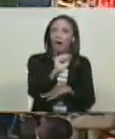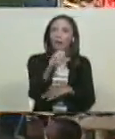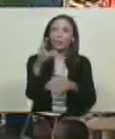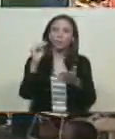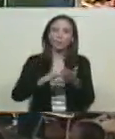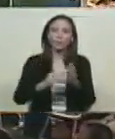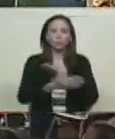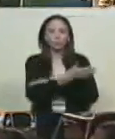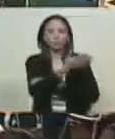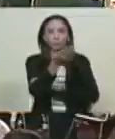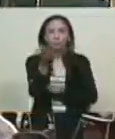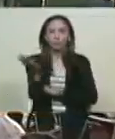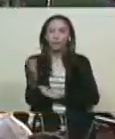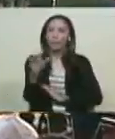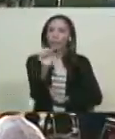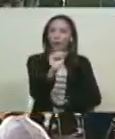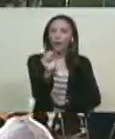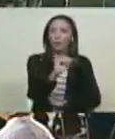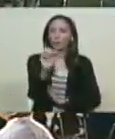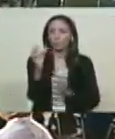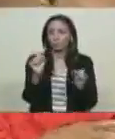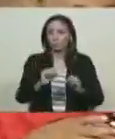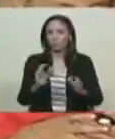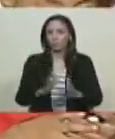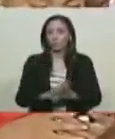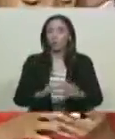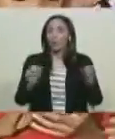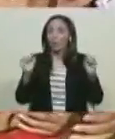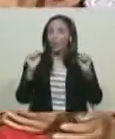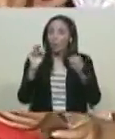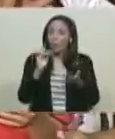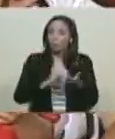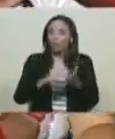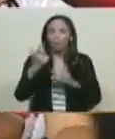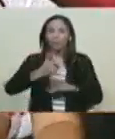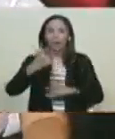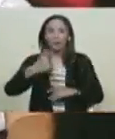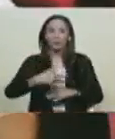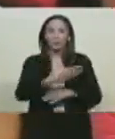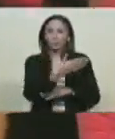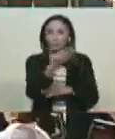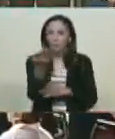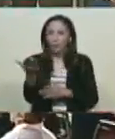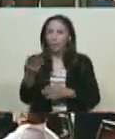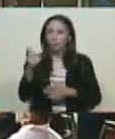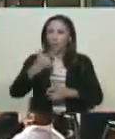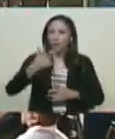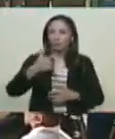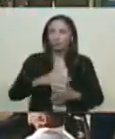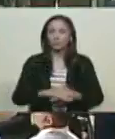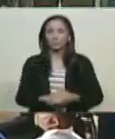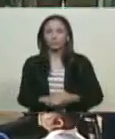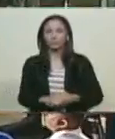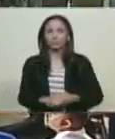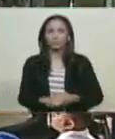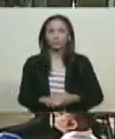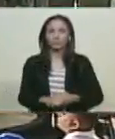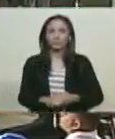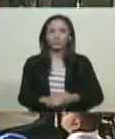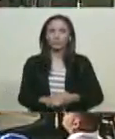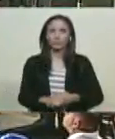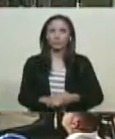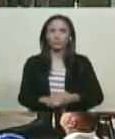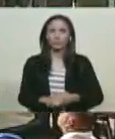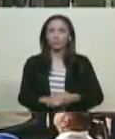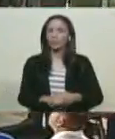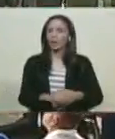transportistas y retomar con fuerza el plan de taxis, el plan de Catanare,